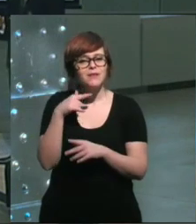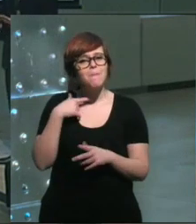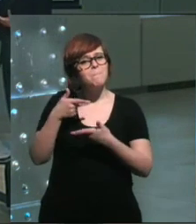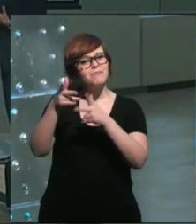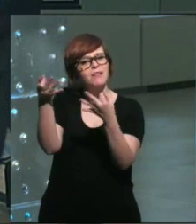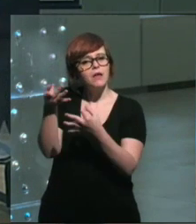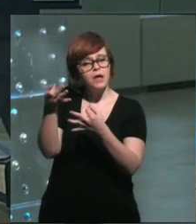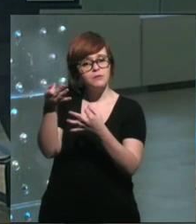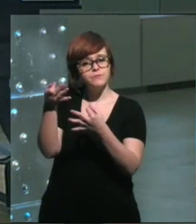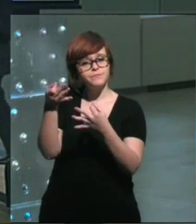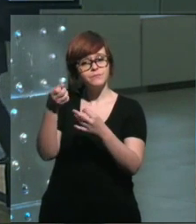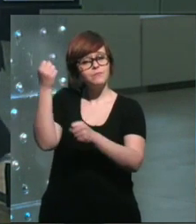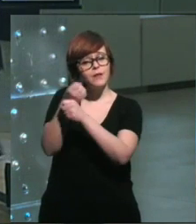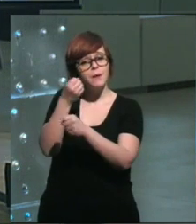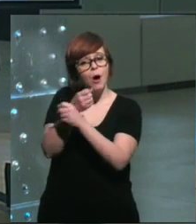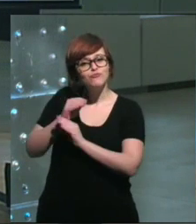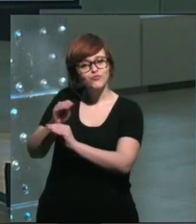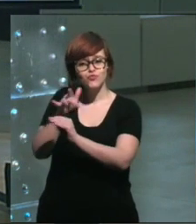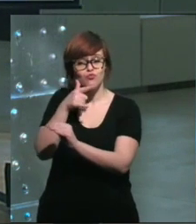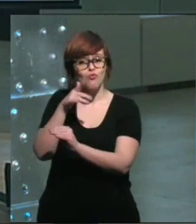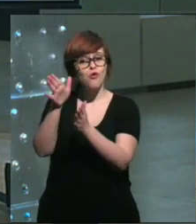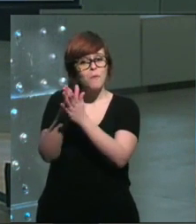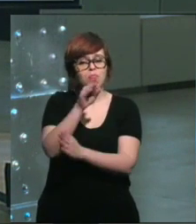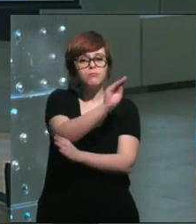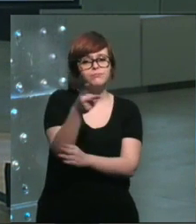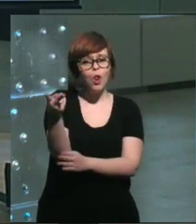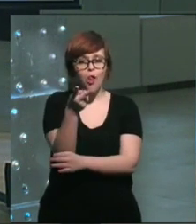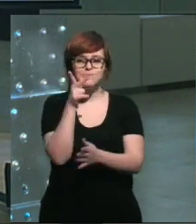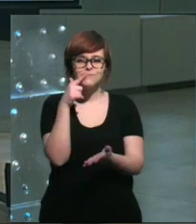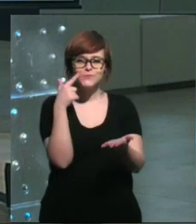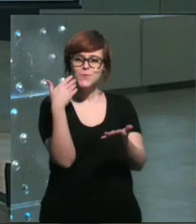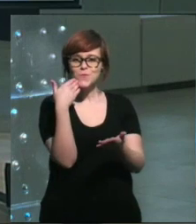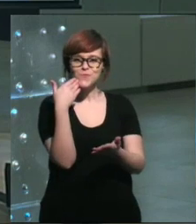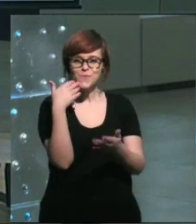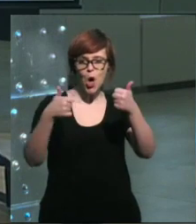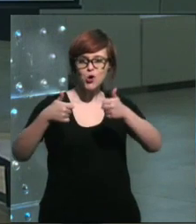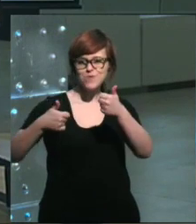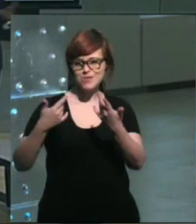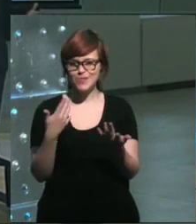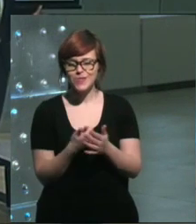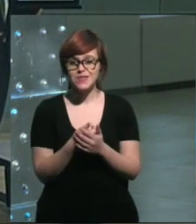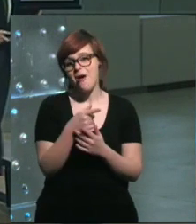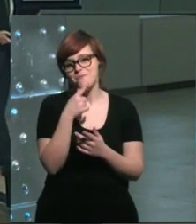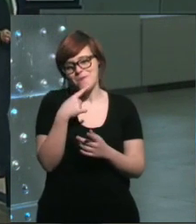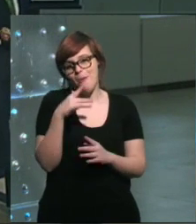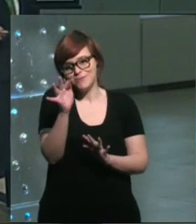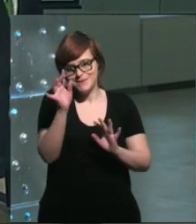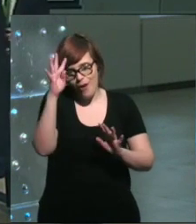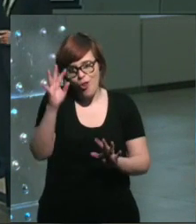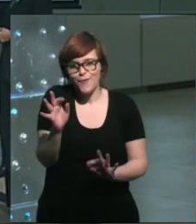su labor en la campaña con el compañero de al lado, creando una competencia saludable, digamos.